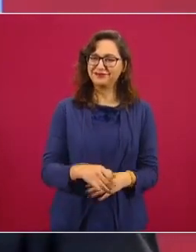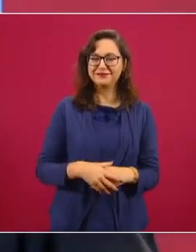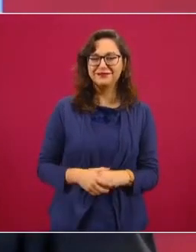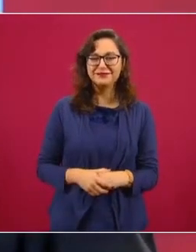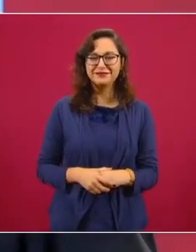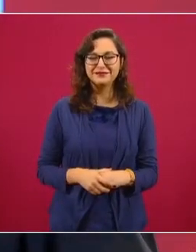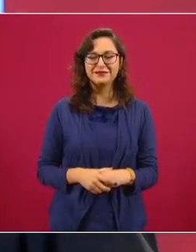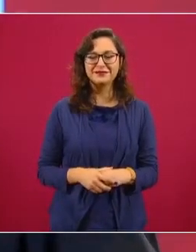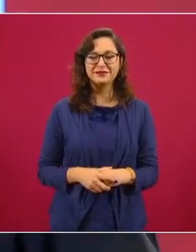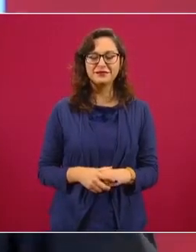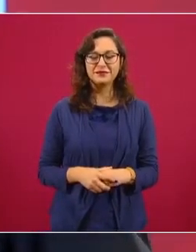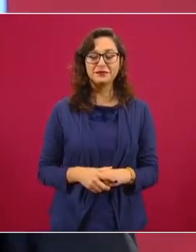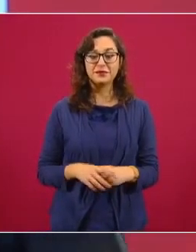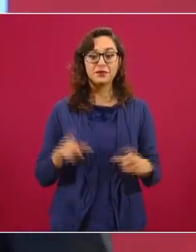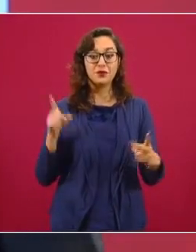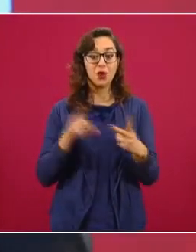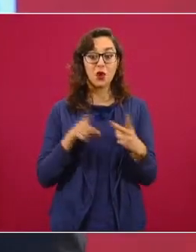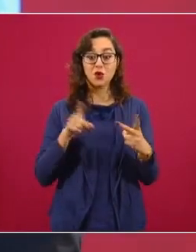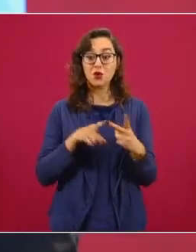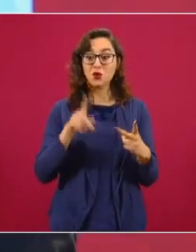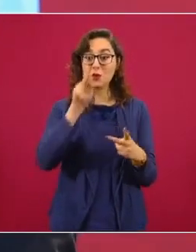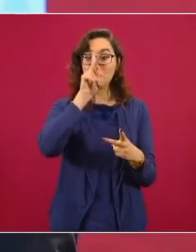Y lo segundo, pues lo peor,